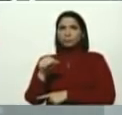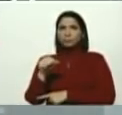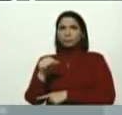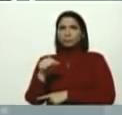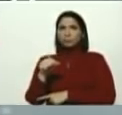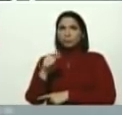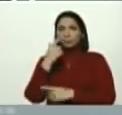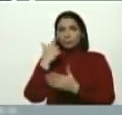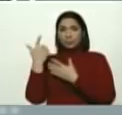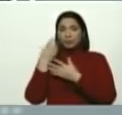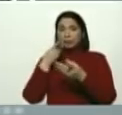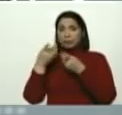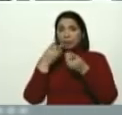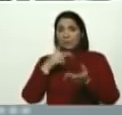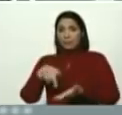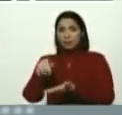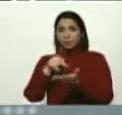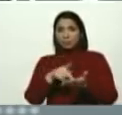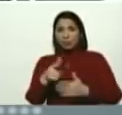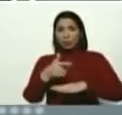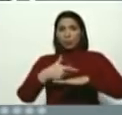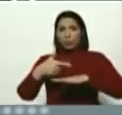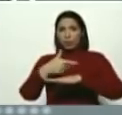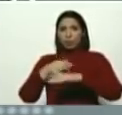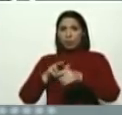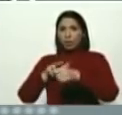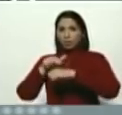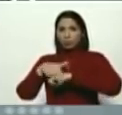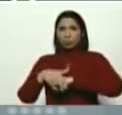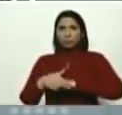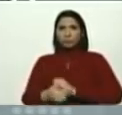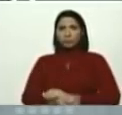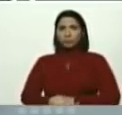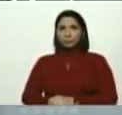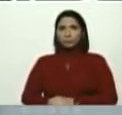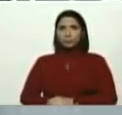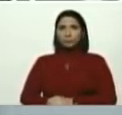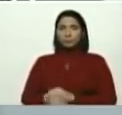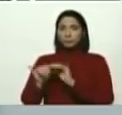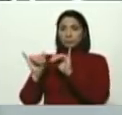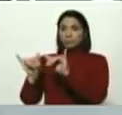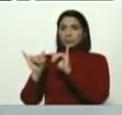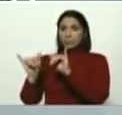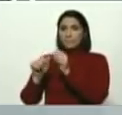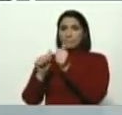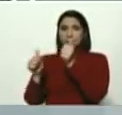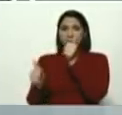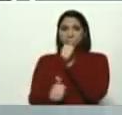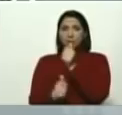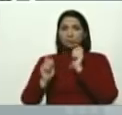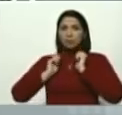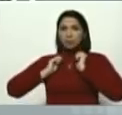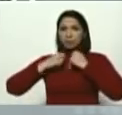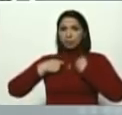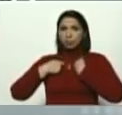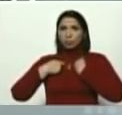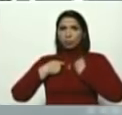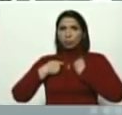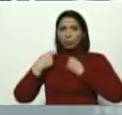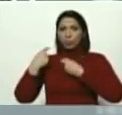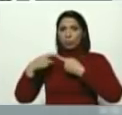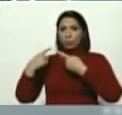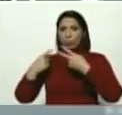Ahí en ese diálogo ha participado el gobernador Héctor Rodríguez, la propia vicepresidenta Aristóbulo, entre